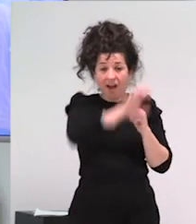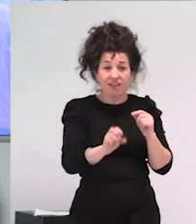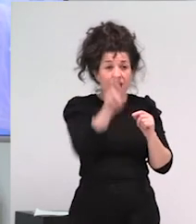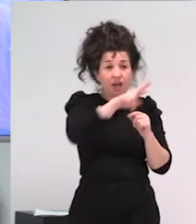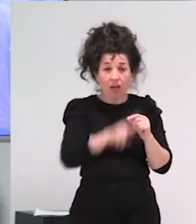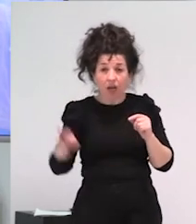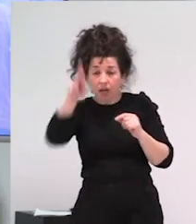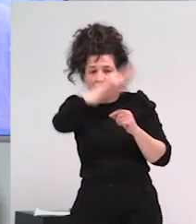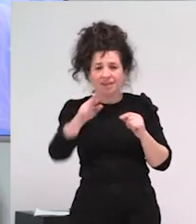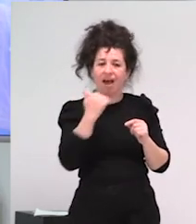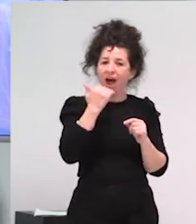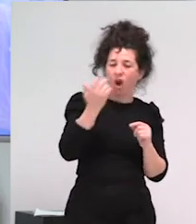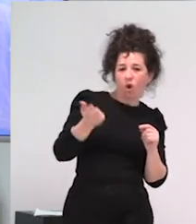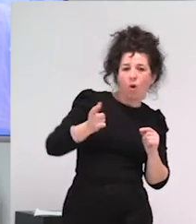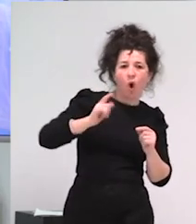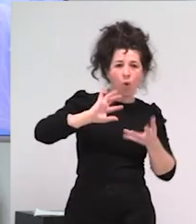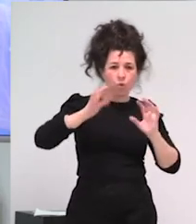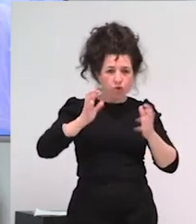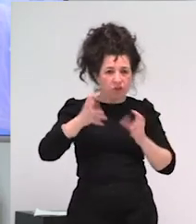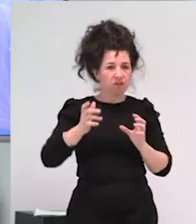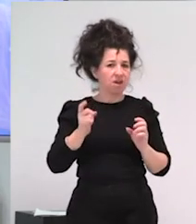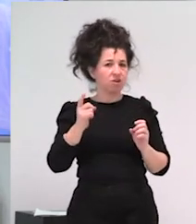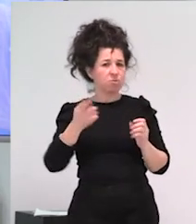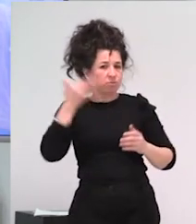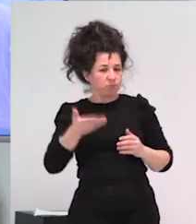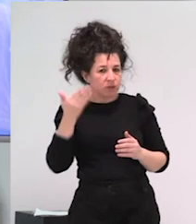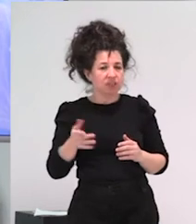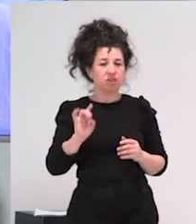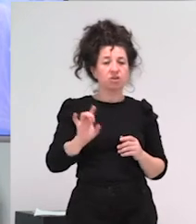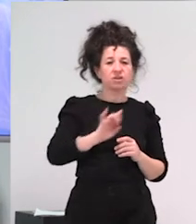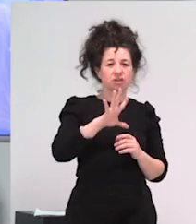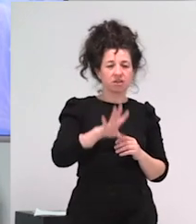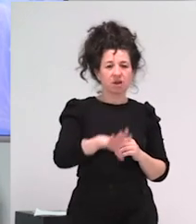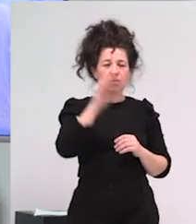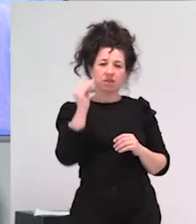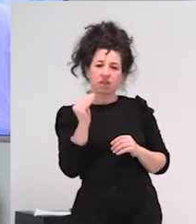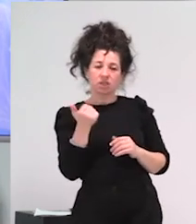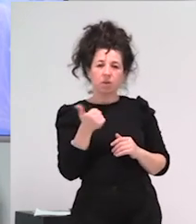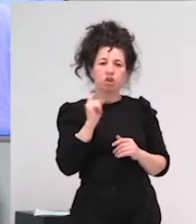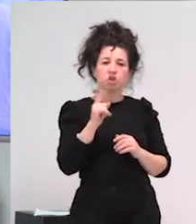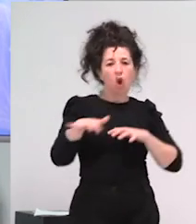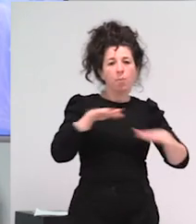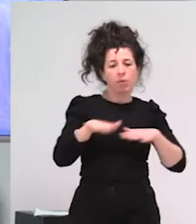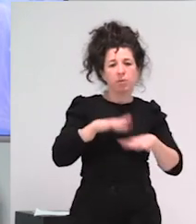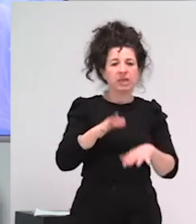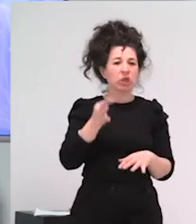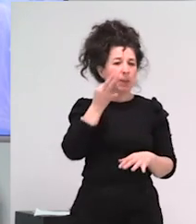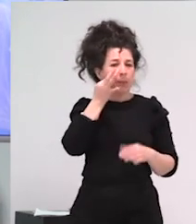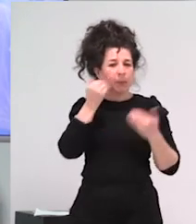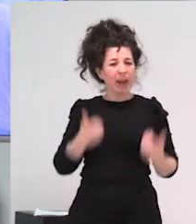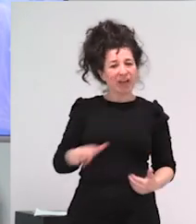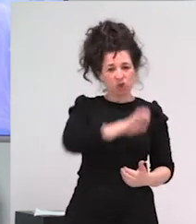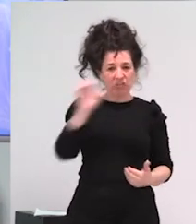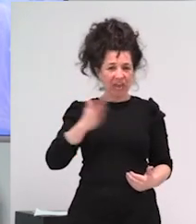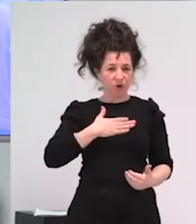noticiable y alguna cosa que te permite profundizar ciertos discursos y entender que no es un movimiento solo de blanquitos europeos, sino que también tiene un